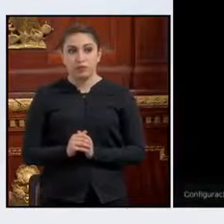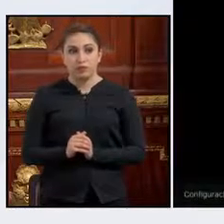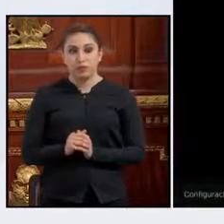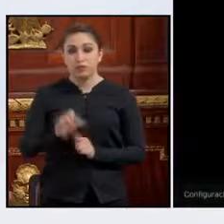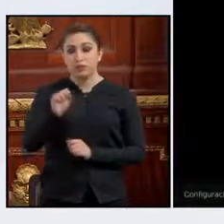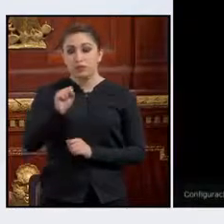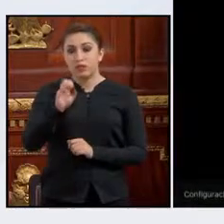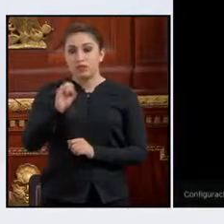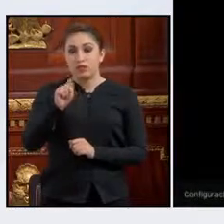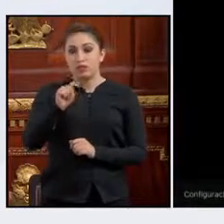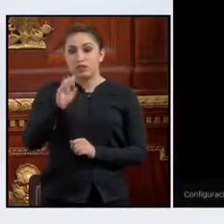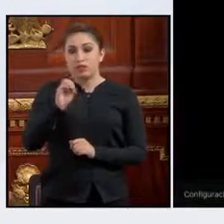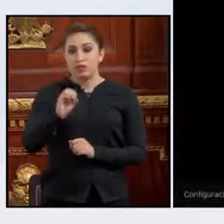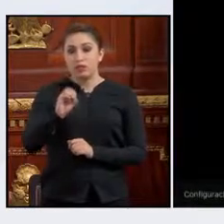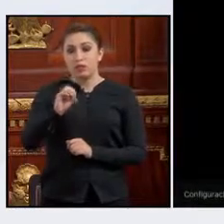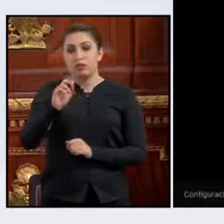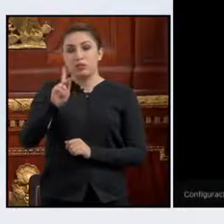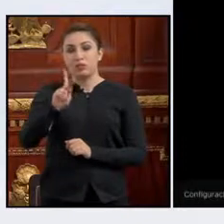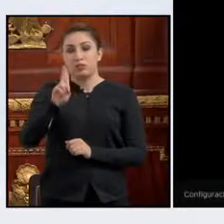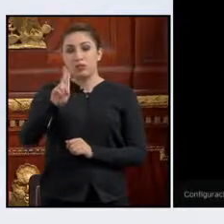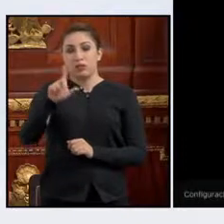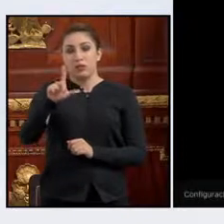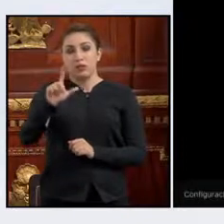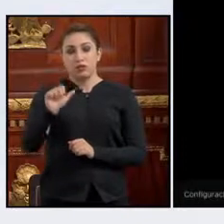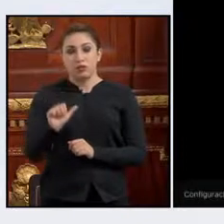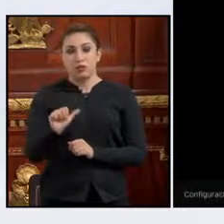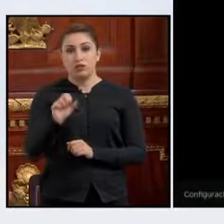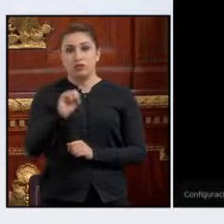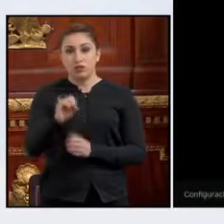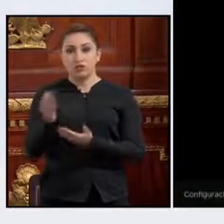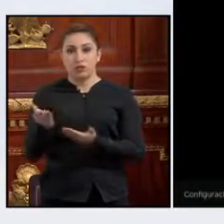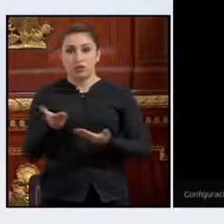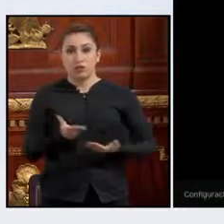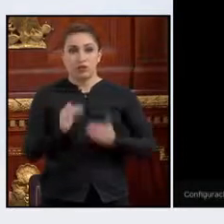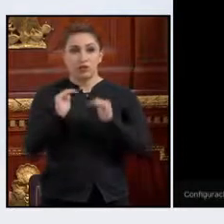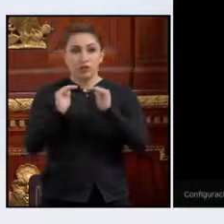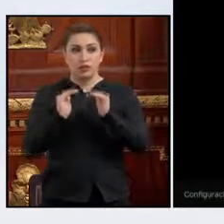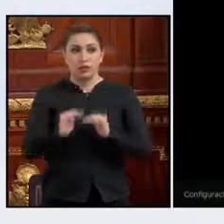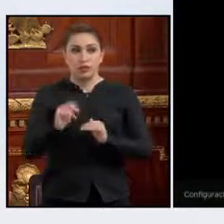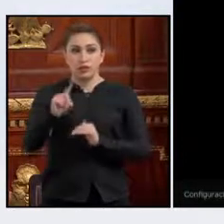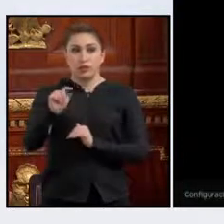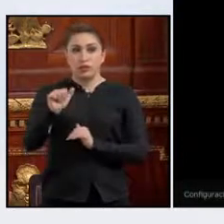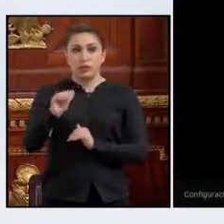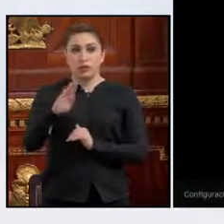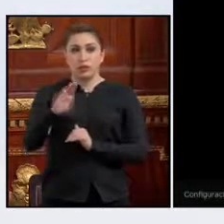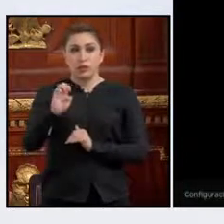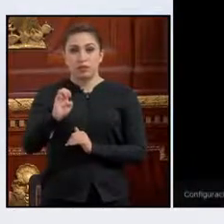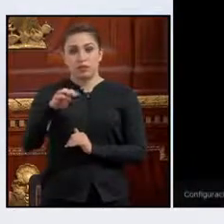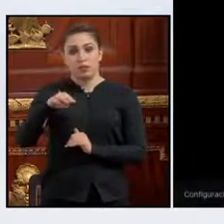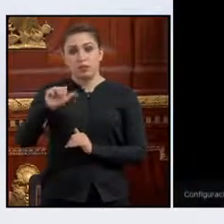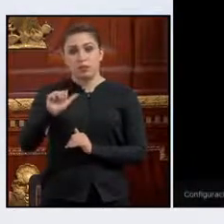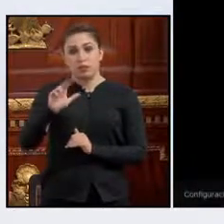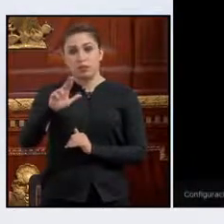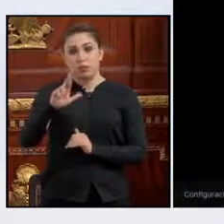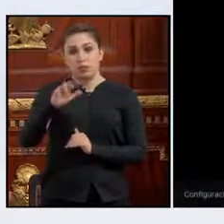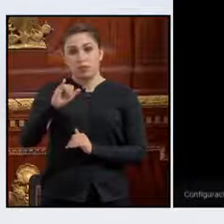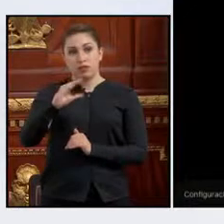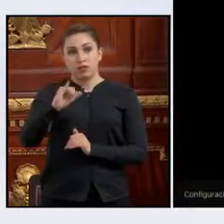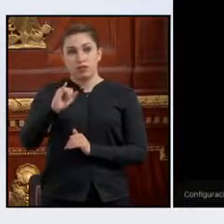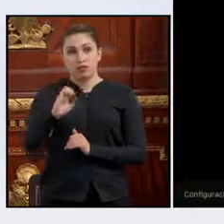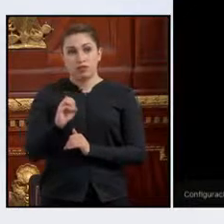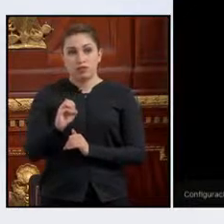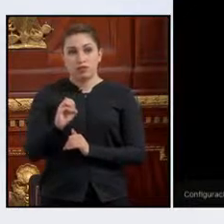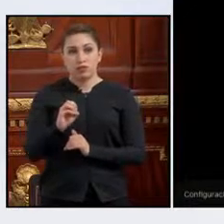Soto Maldonado Paula Adriana. Paula Soto, presente. Chávez Arca Mauricio. Mauricio